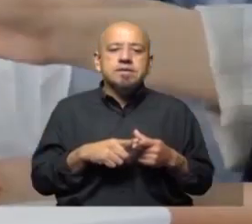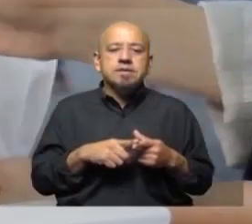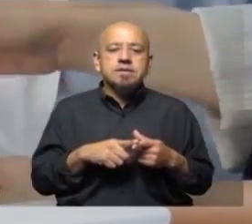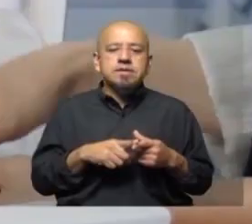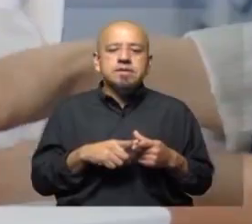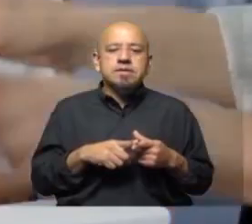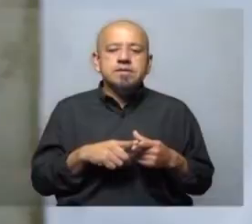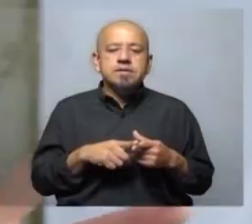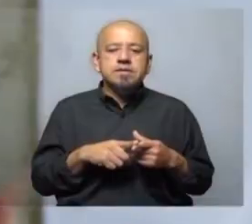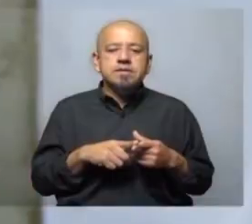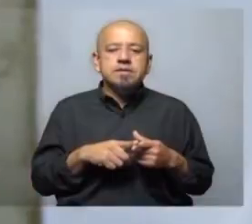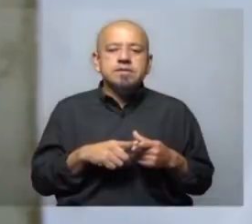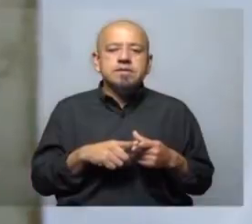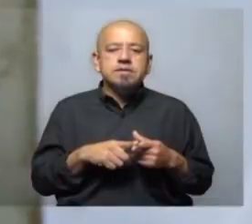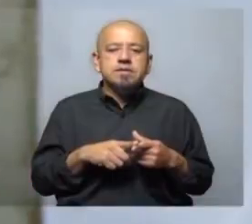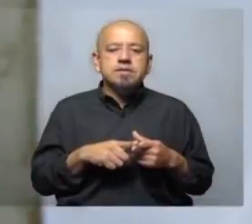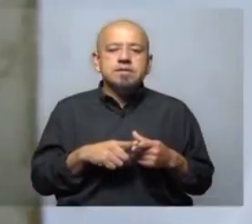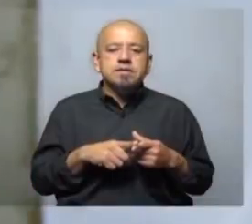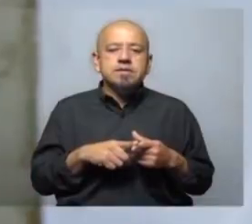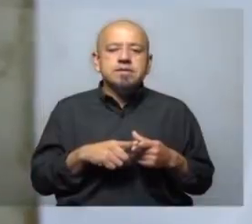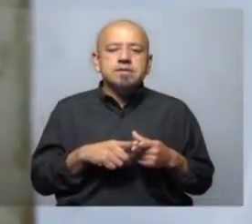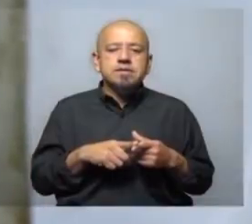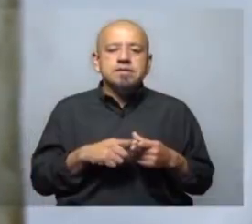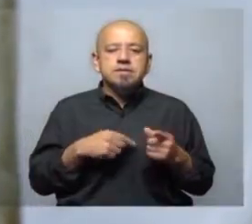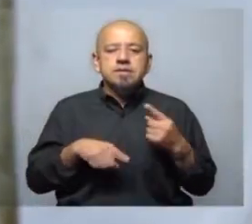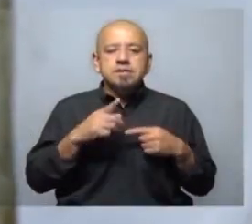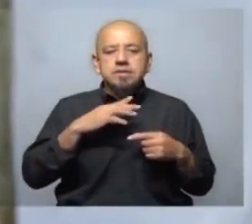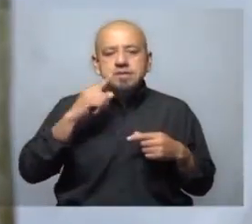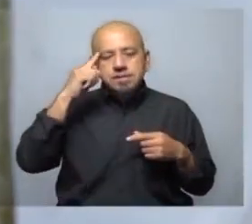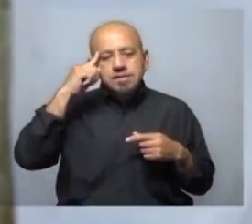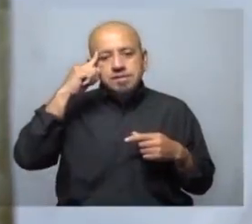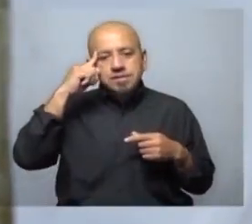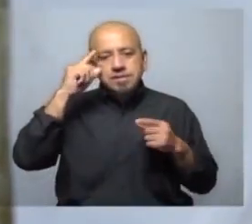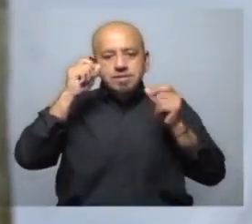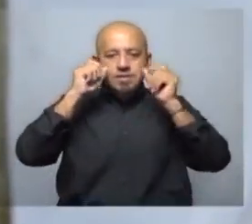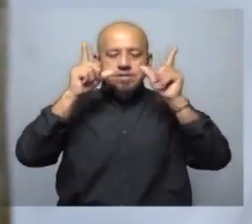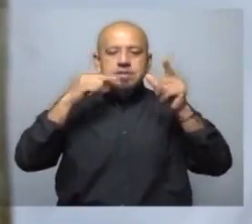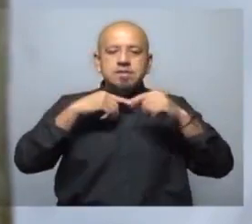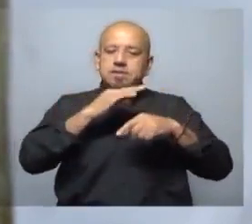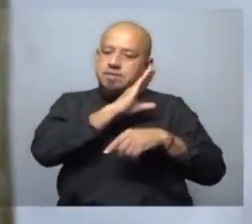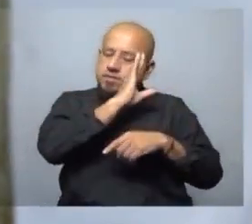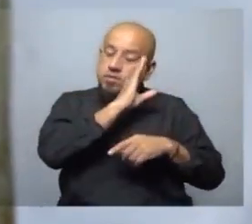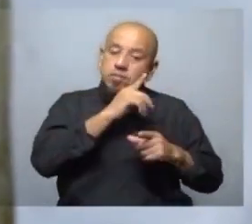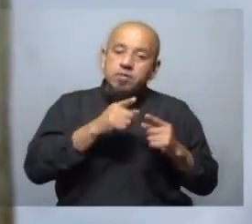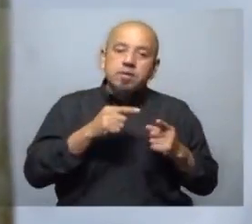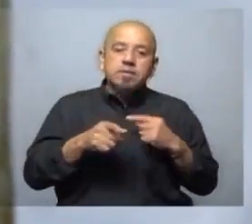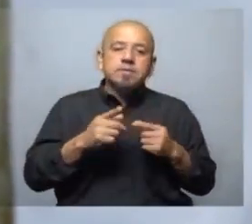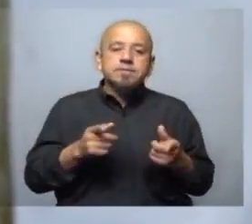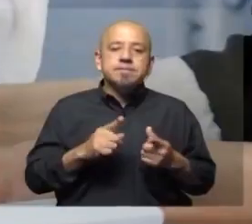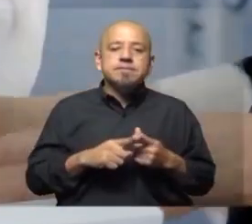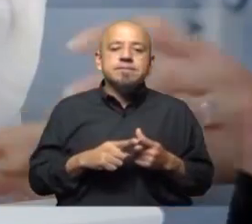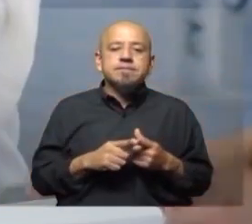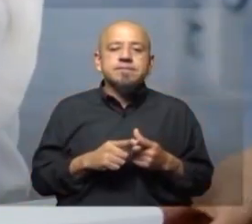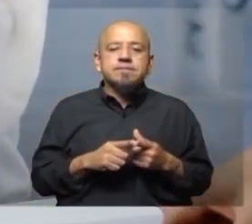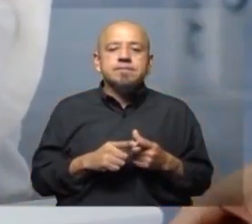estar voces más yo era que me rescataron yo a mí me encantaba dormir No no me parece nada